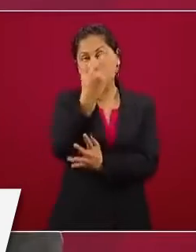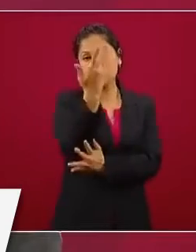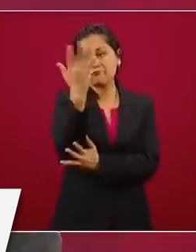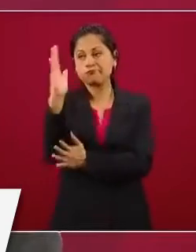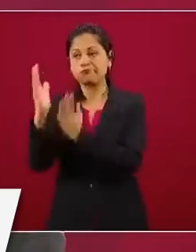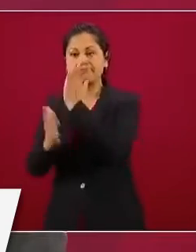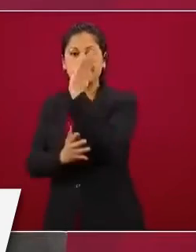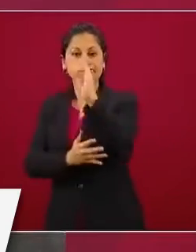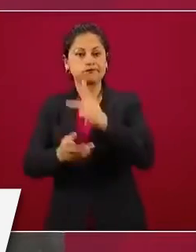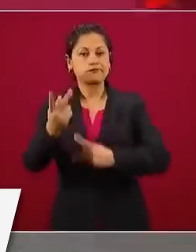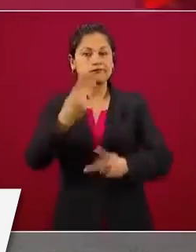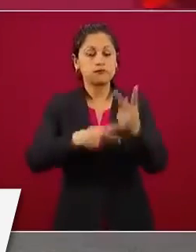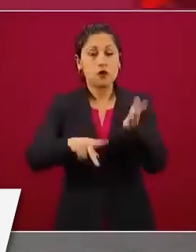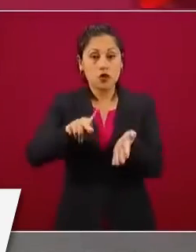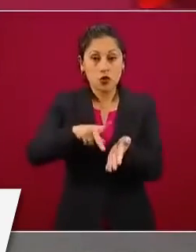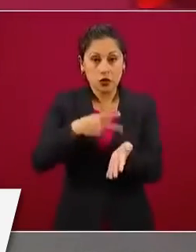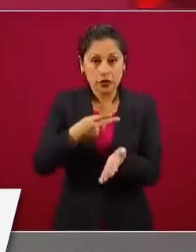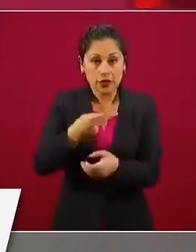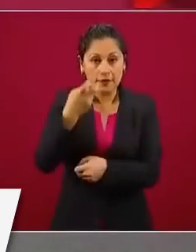mundo